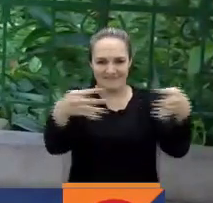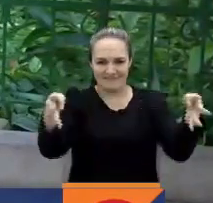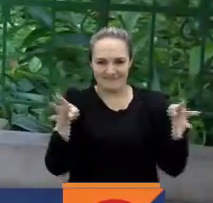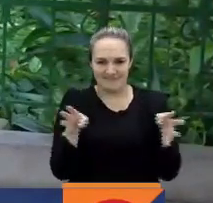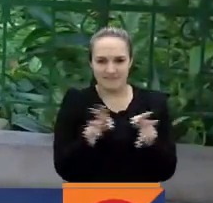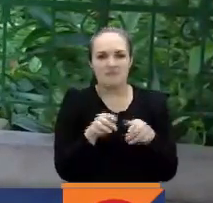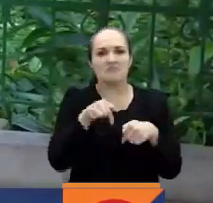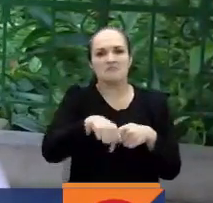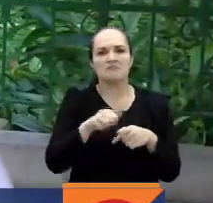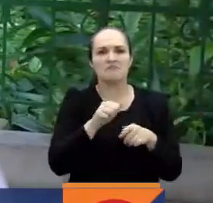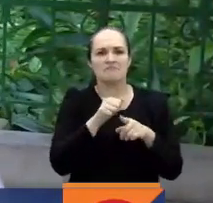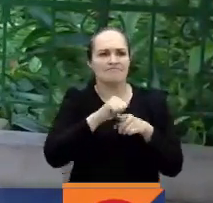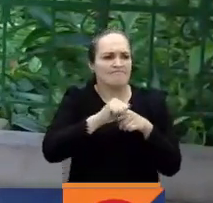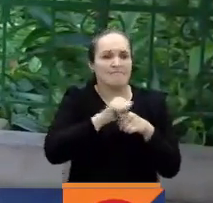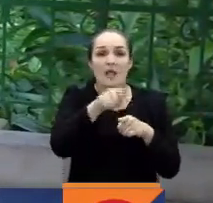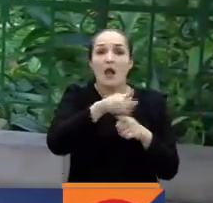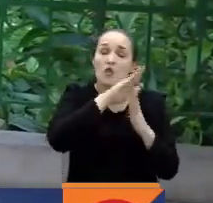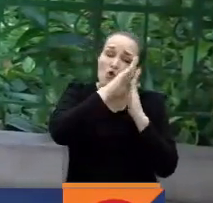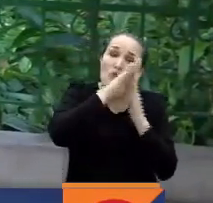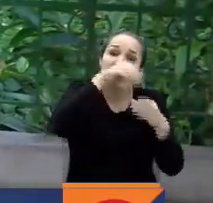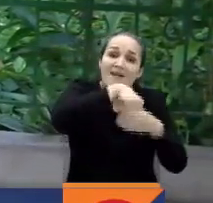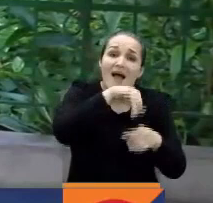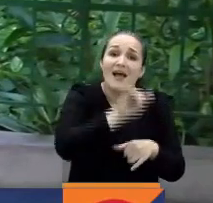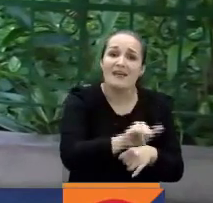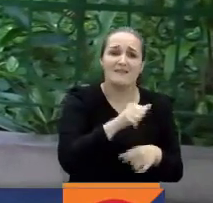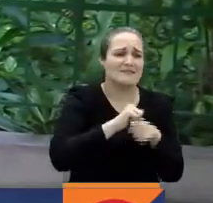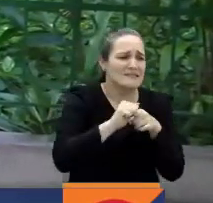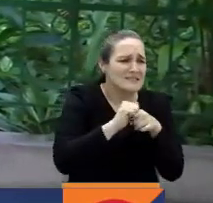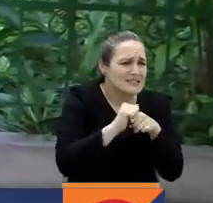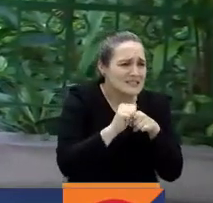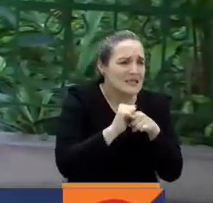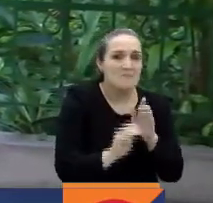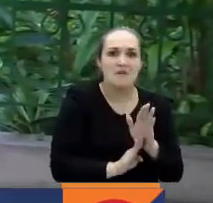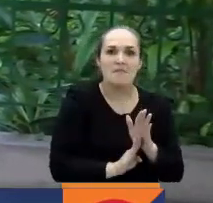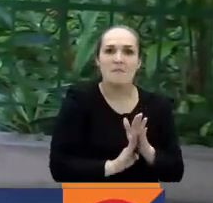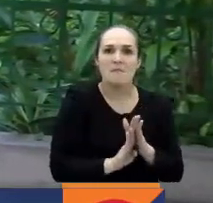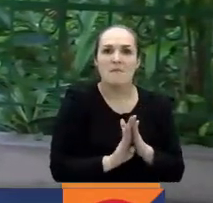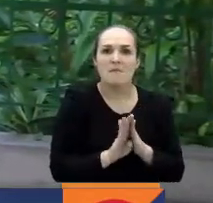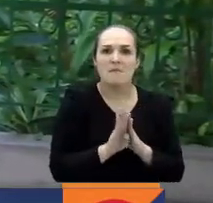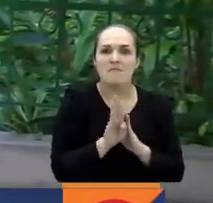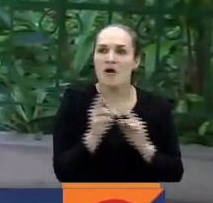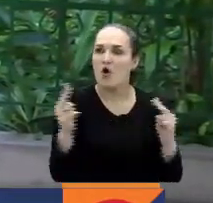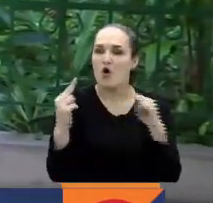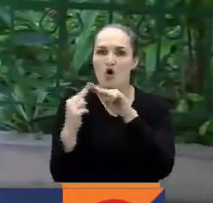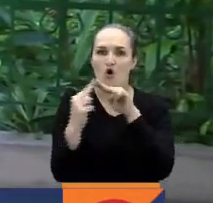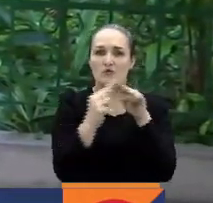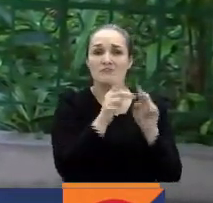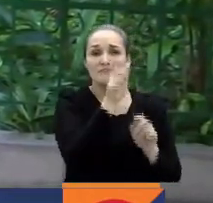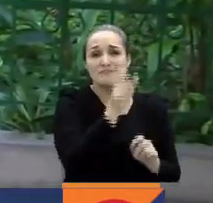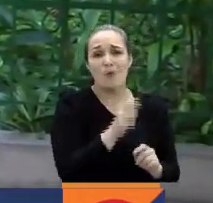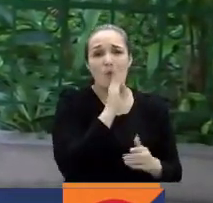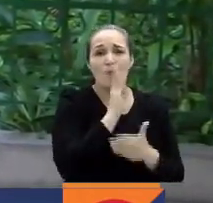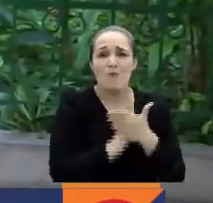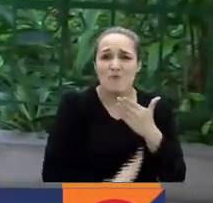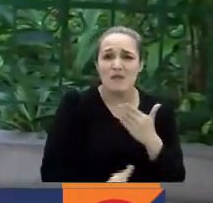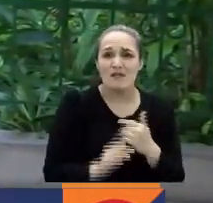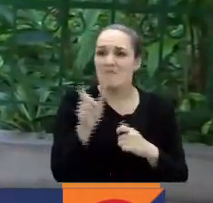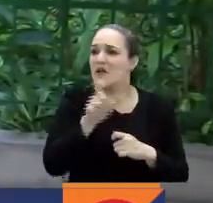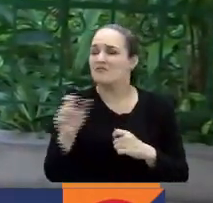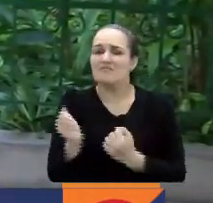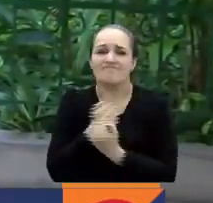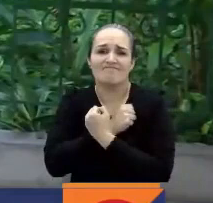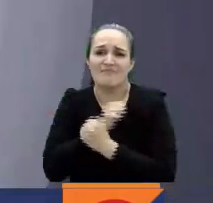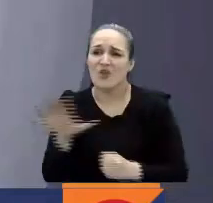él dormía en ese gimnasio, donde ahí se dio a conocer, donde su humildad, todo se ganó el corazón de